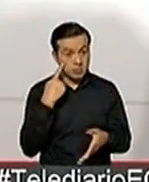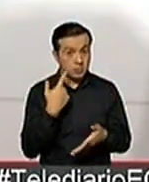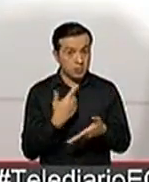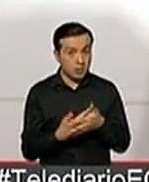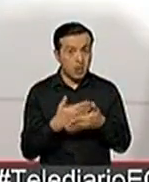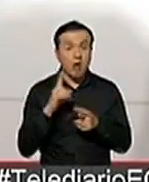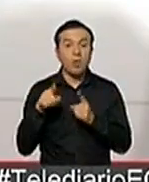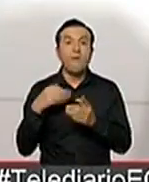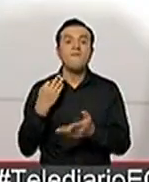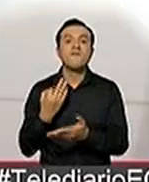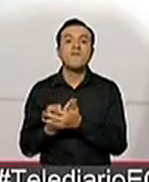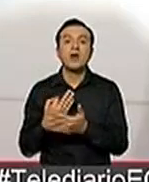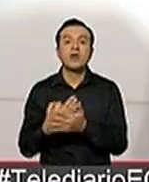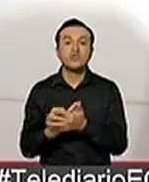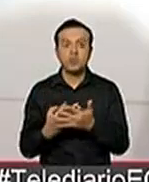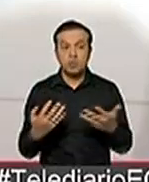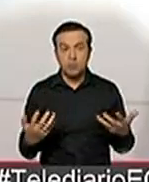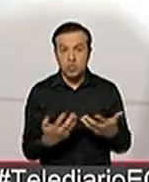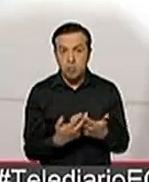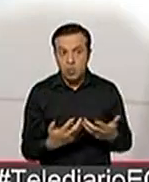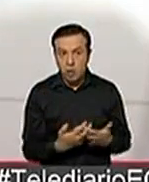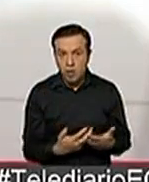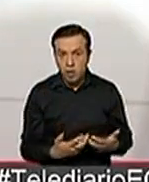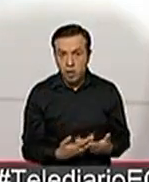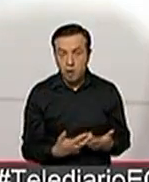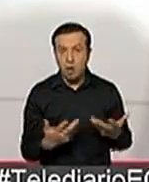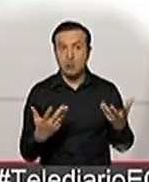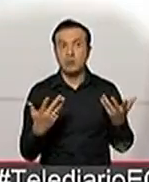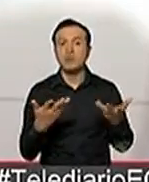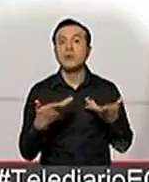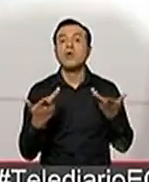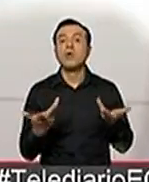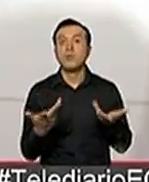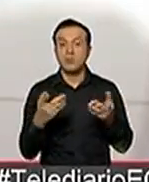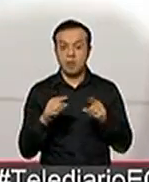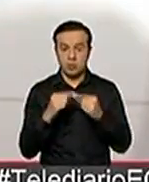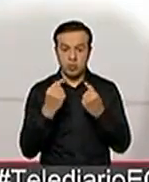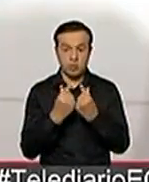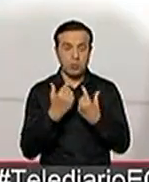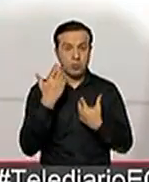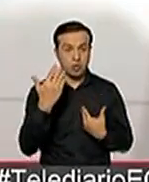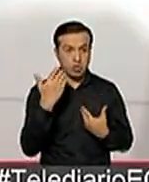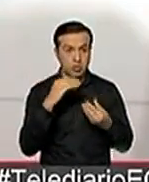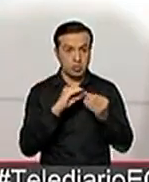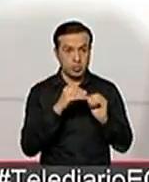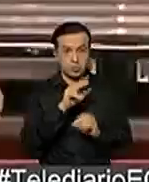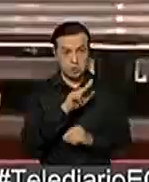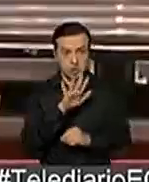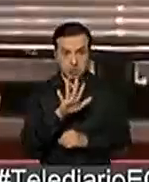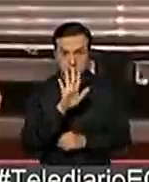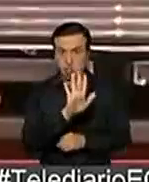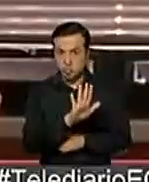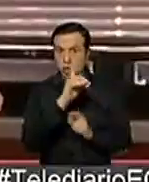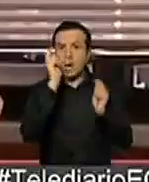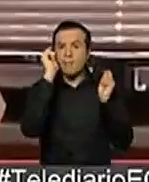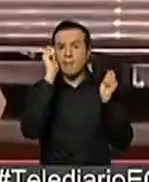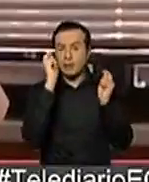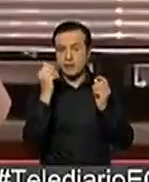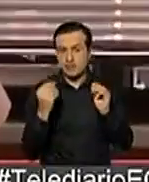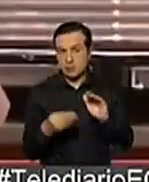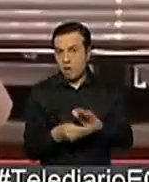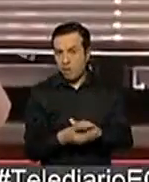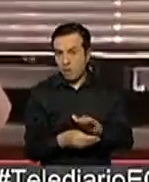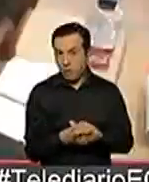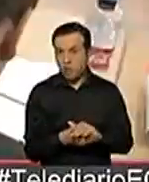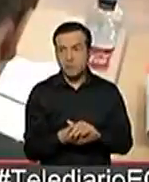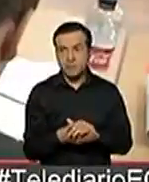cruce de facturas existieron y llegaron a través del Partido País hacia el financiamiento de esa campaña. El elemento más